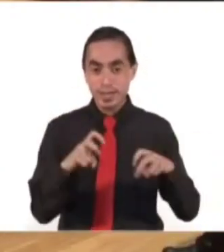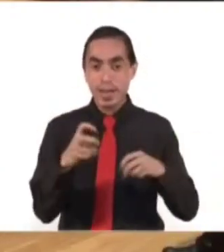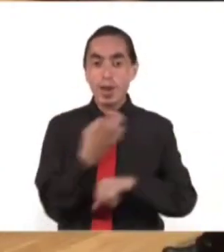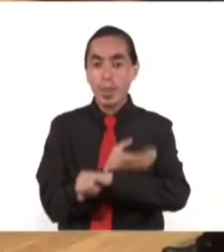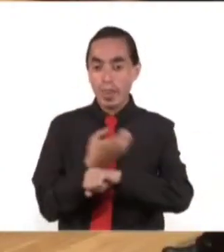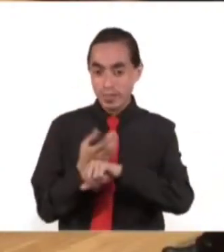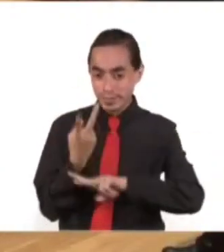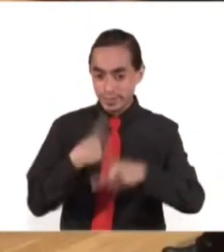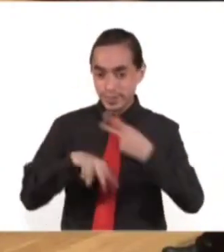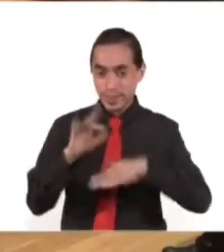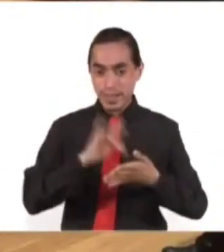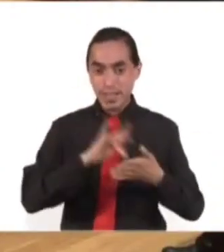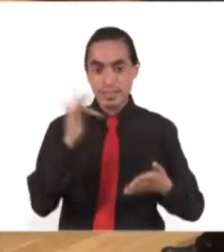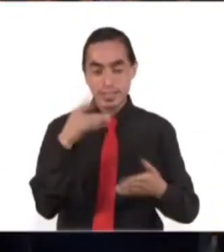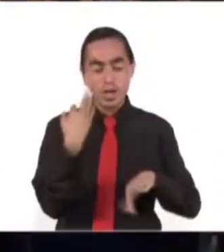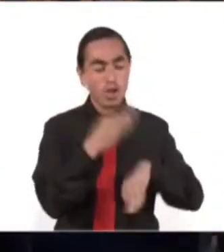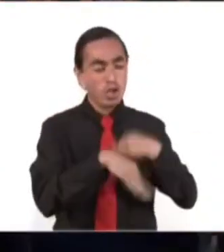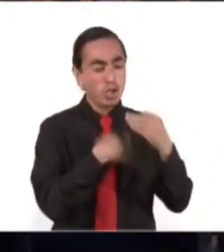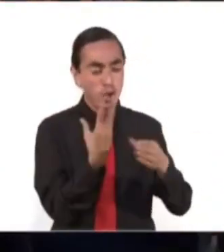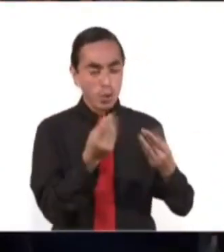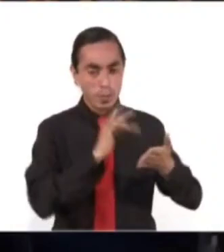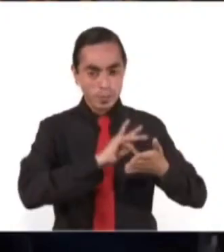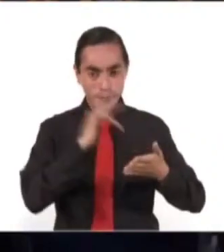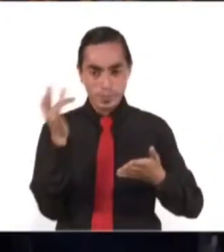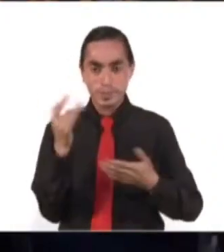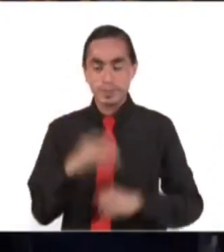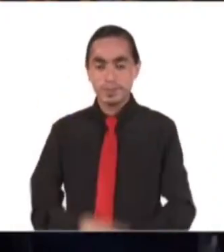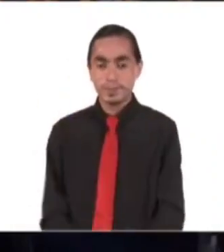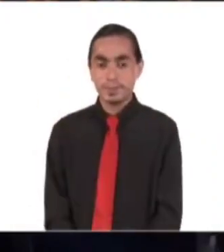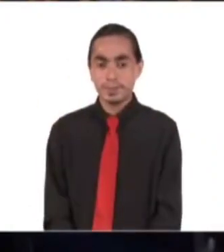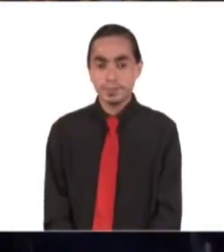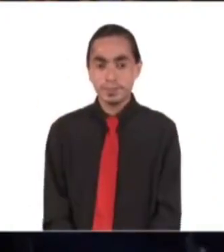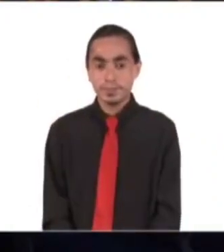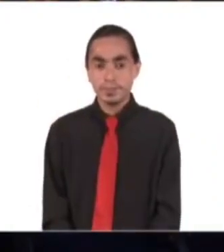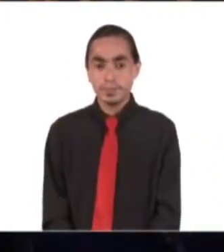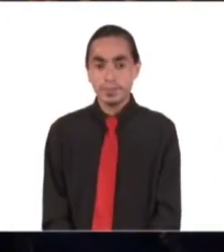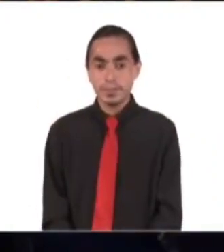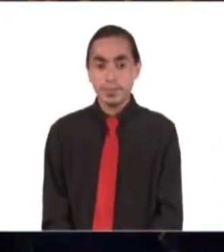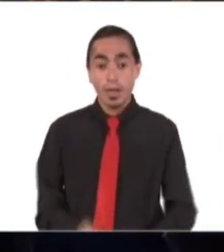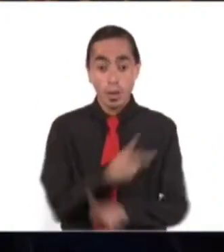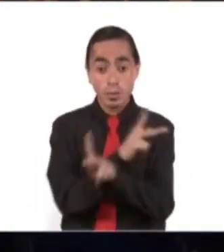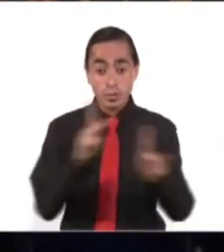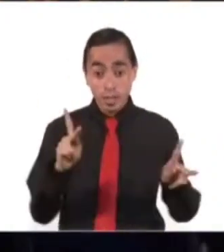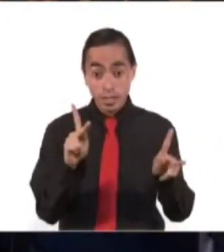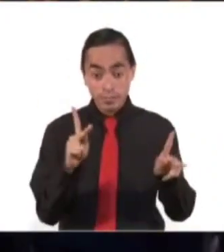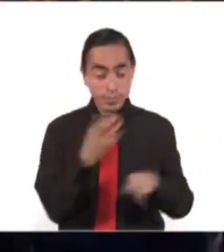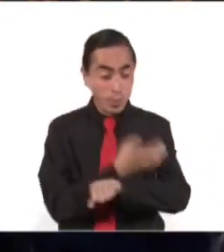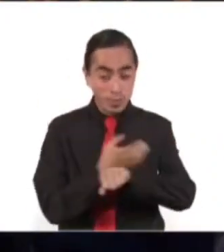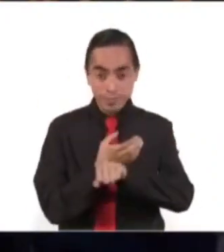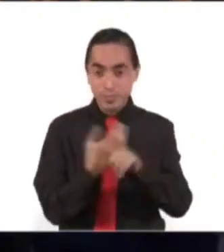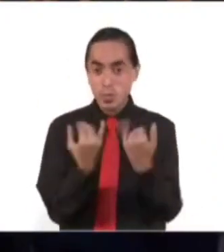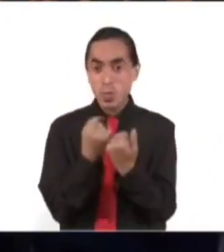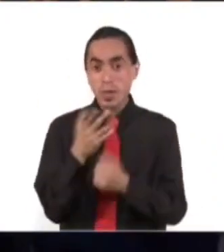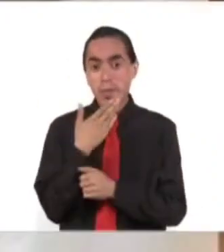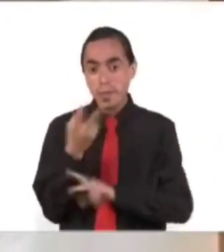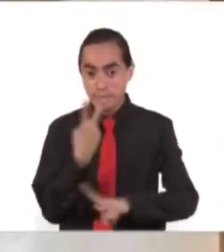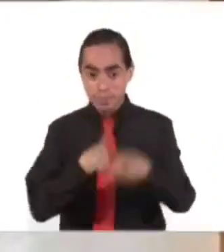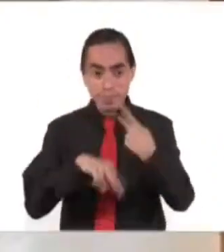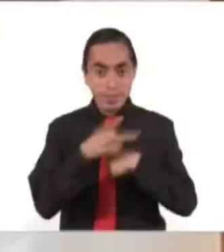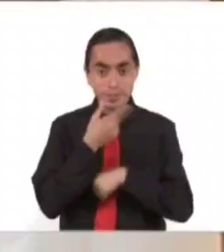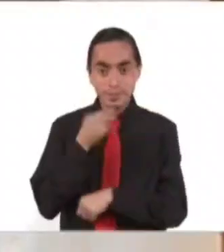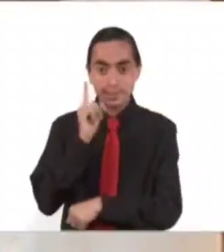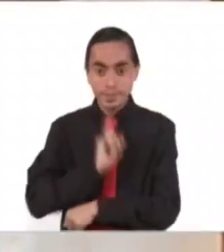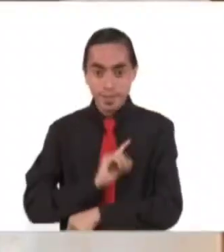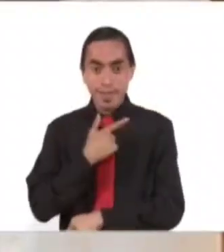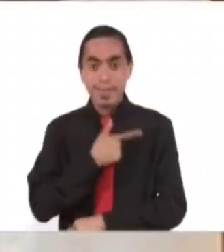Fierro, doctor Salas, todos, muchas gracias por estar aquí. Y a todos ustedes, compañeros, bienvenidos y bienvenidas. Me da un